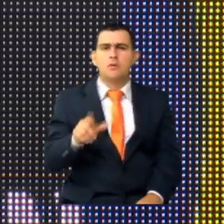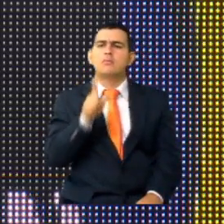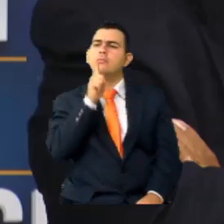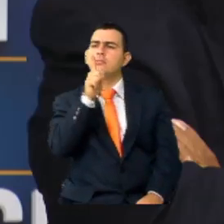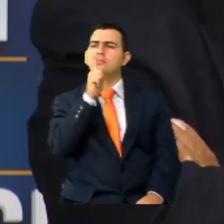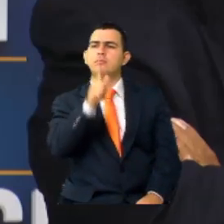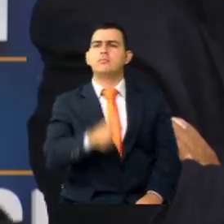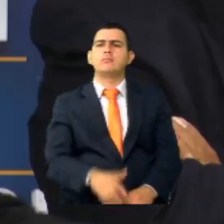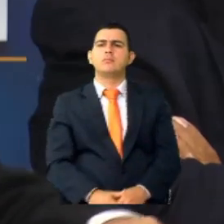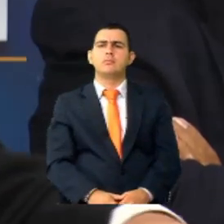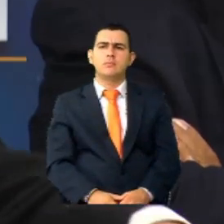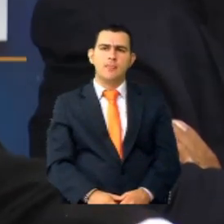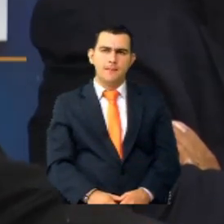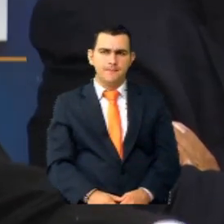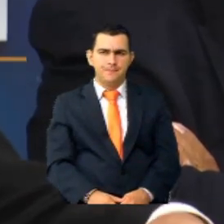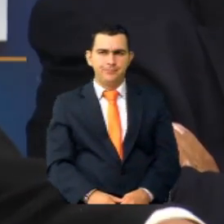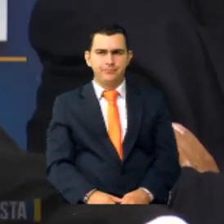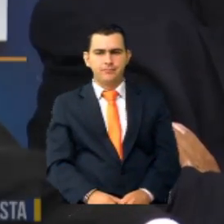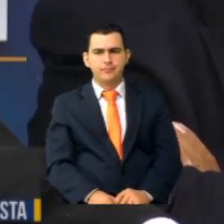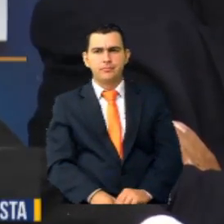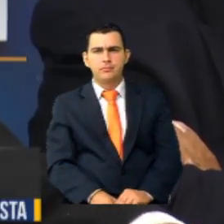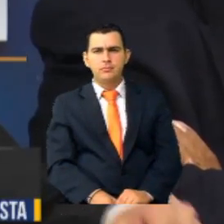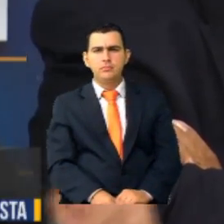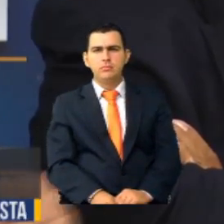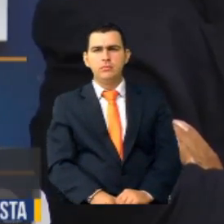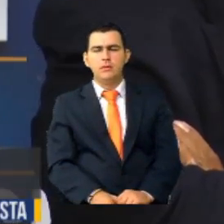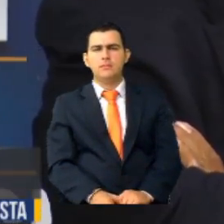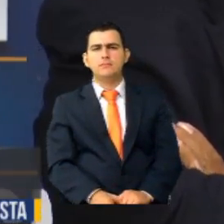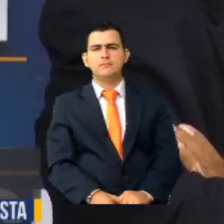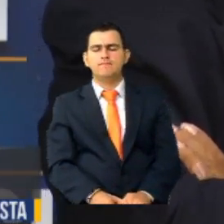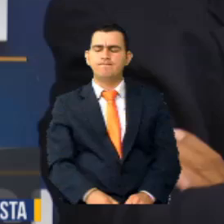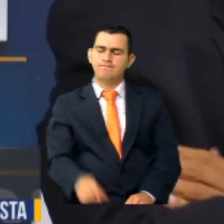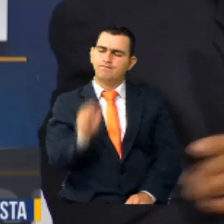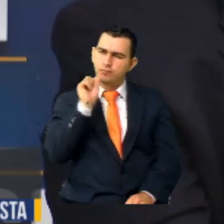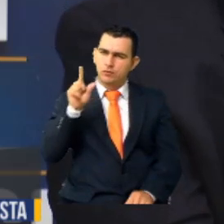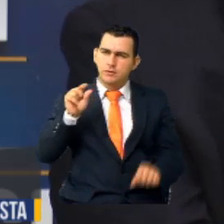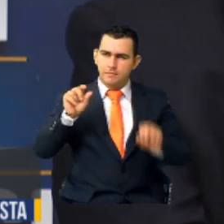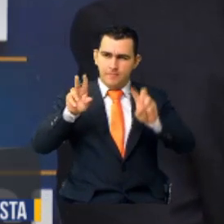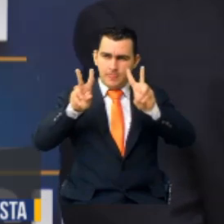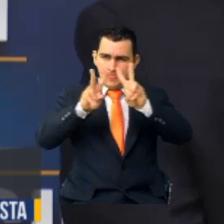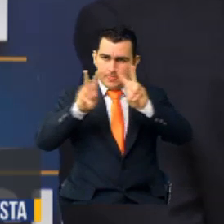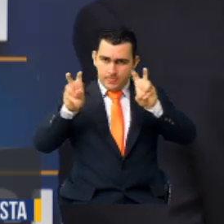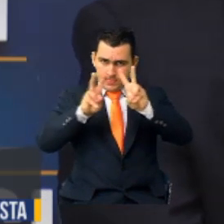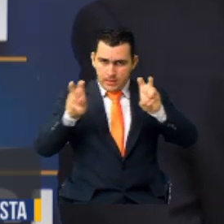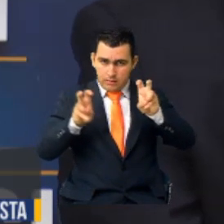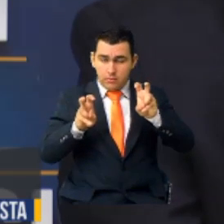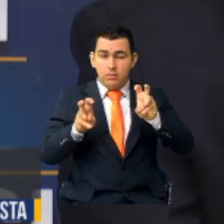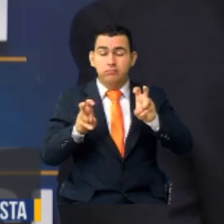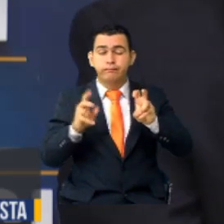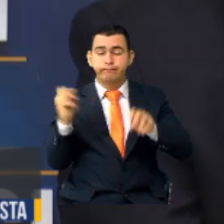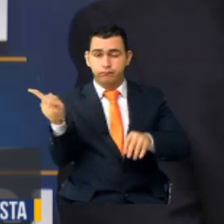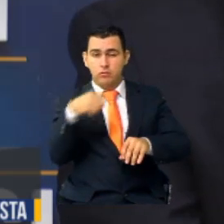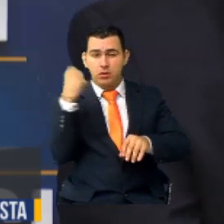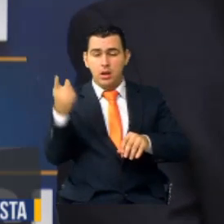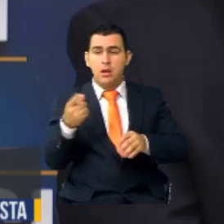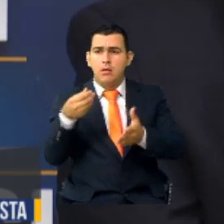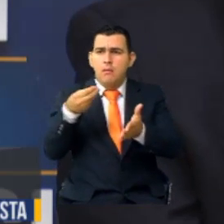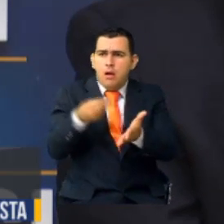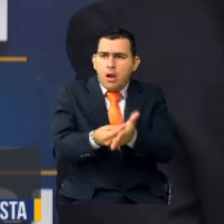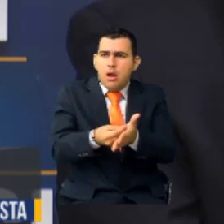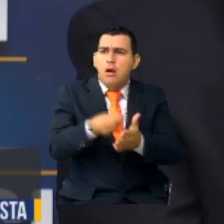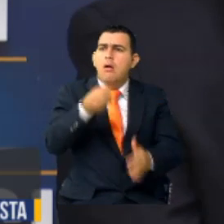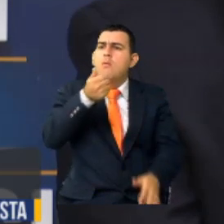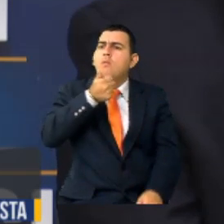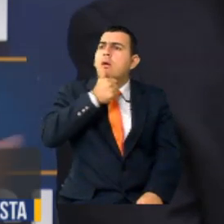Vázquez. Candidato Jonathan Vázquez, el tema de los altos costos en los servicios públicos en la ciudad de